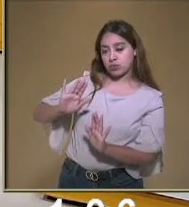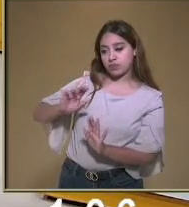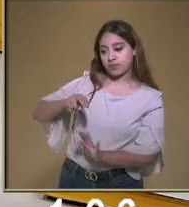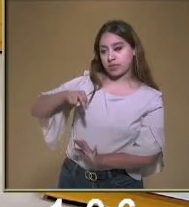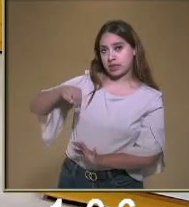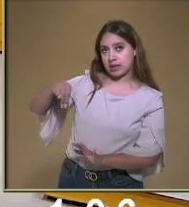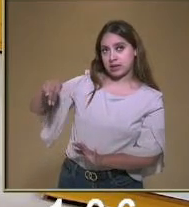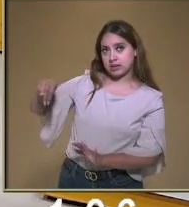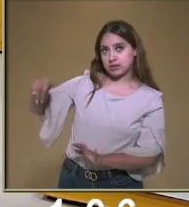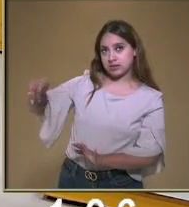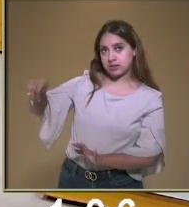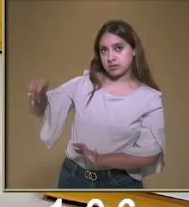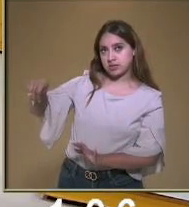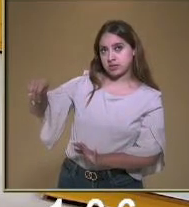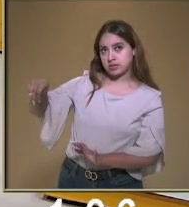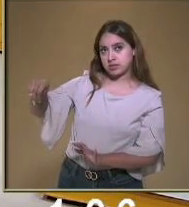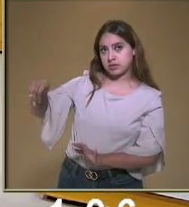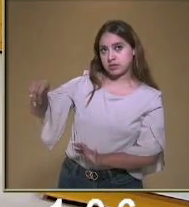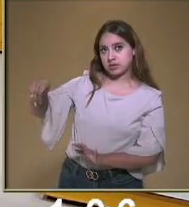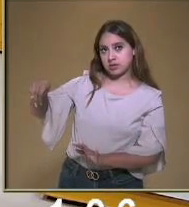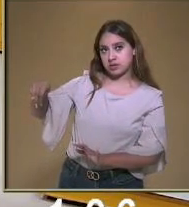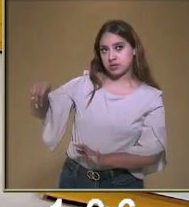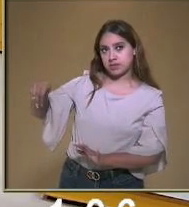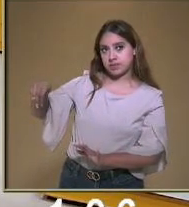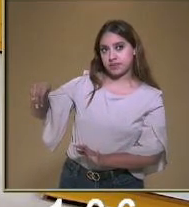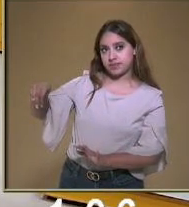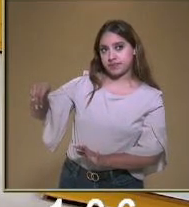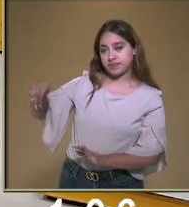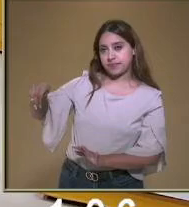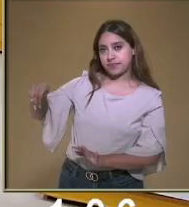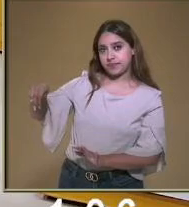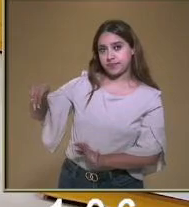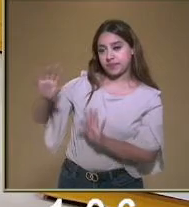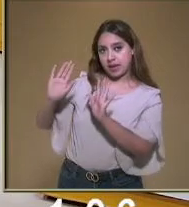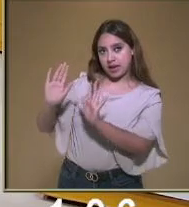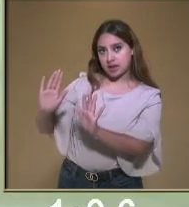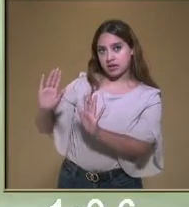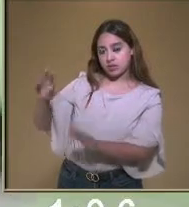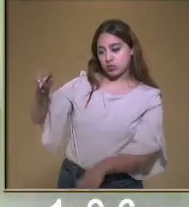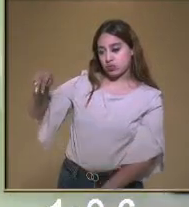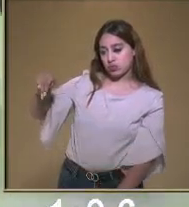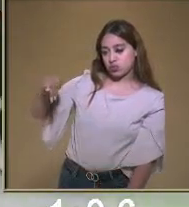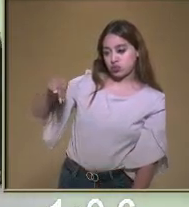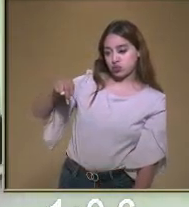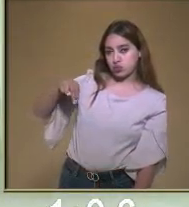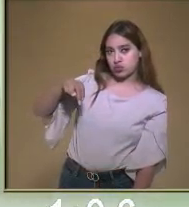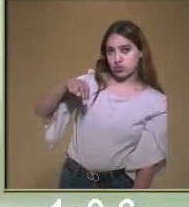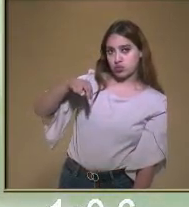derecha. Lateral. Lateral, muy bien. Alto, hacia la izquierda.